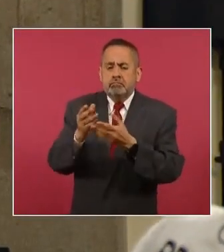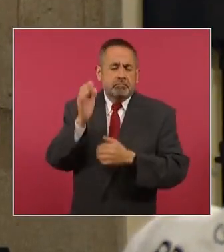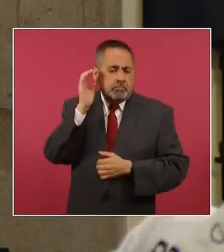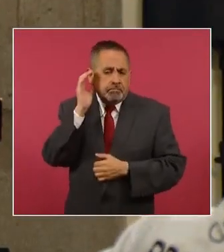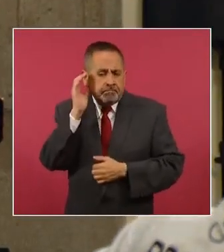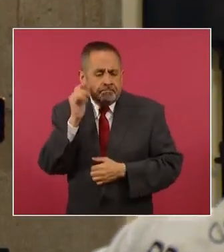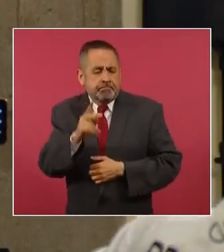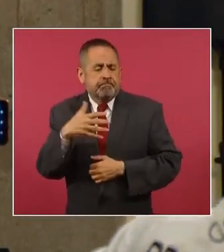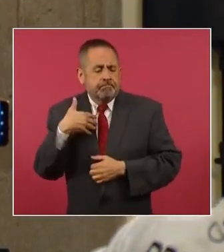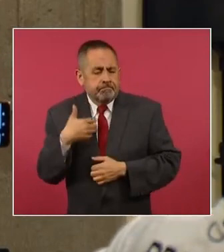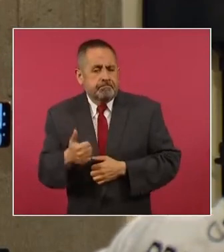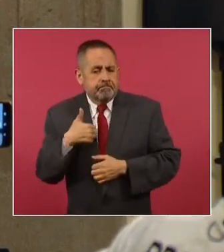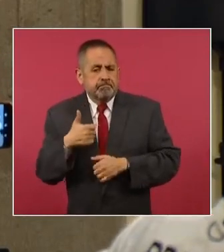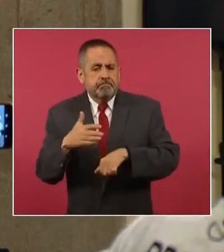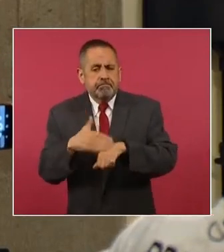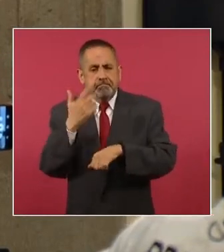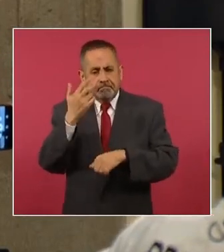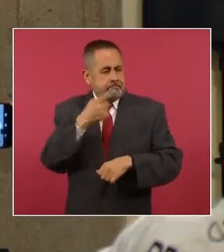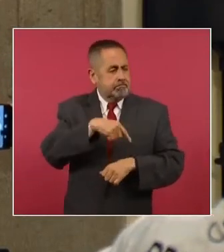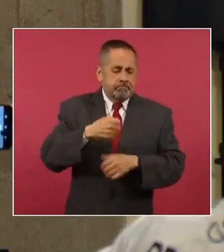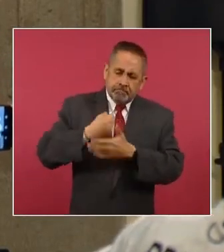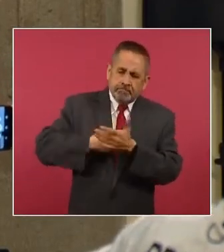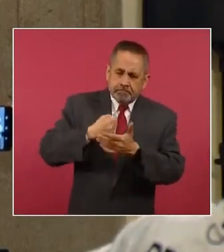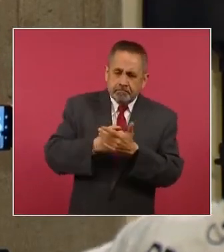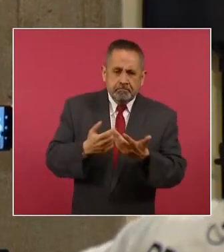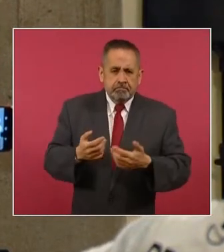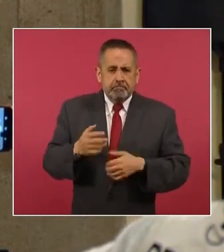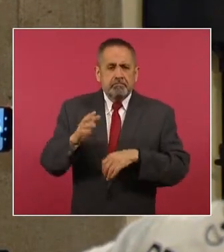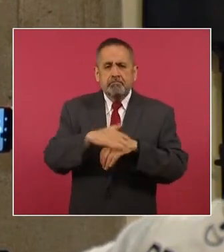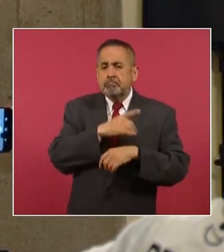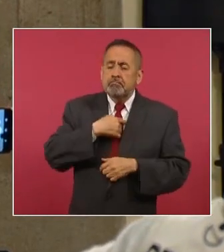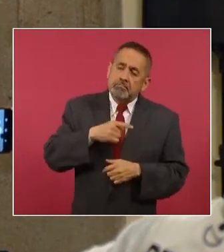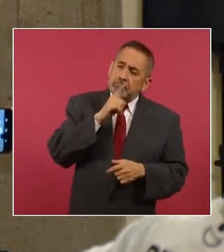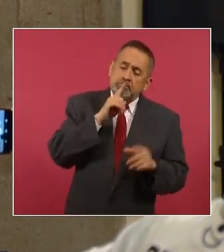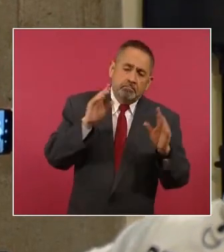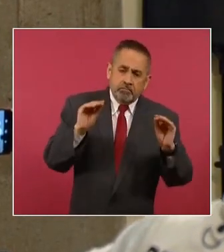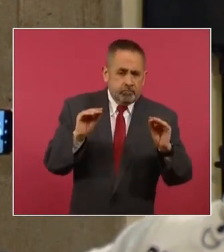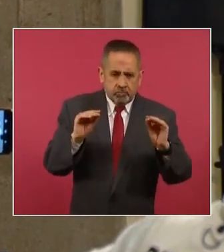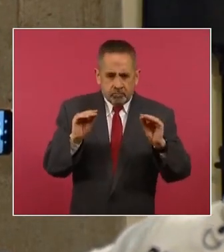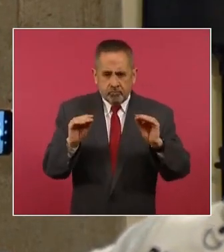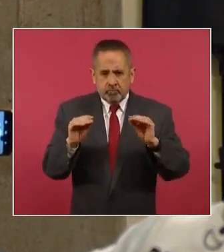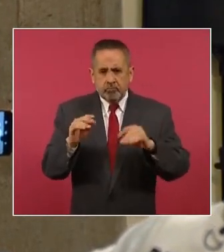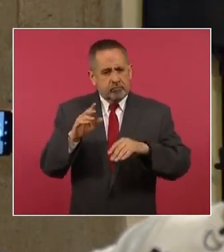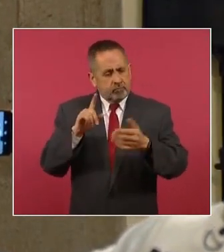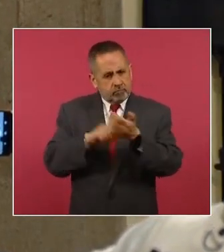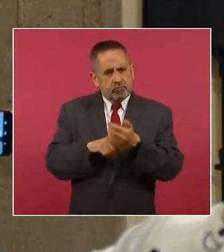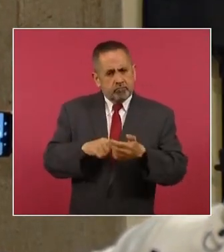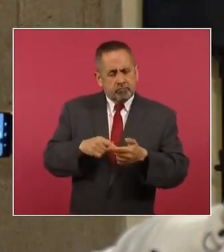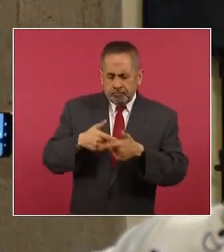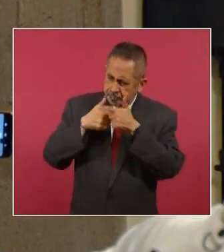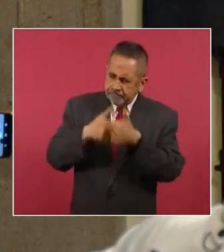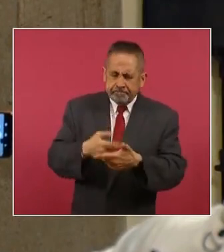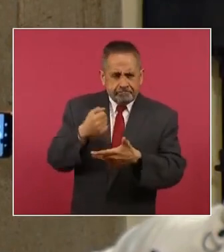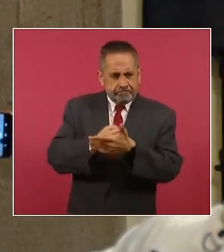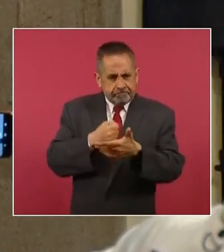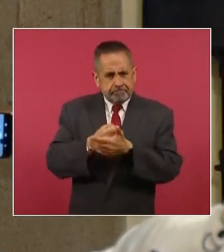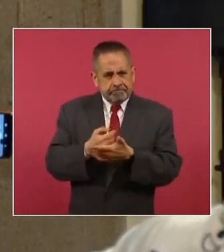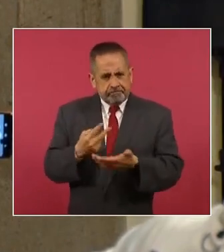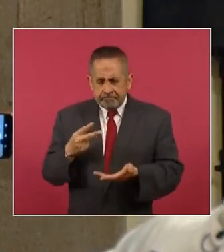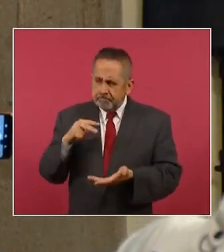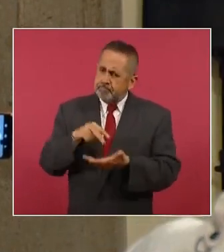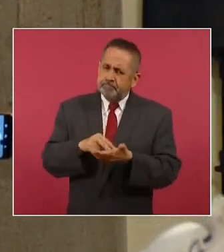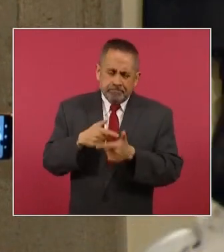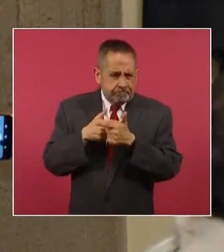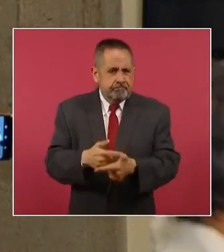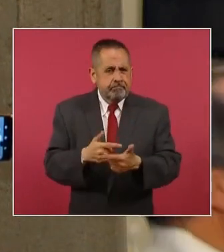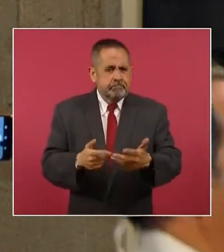para que comprenda por qué seguimos en lucha, ¿no? ¿Por qué no nos quedamos callados cuando estaban los conservadores? ¿Por qué seguimos en pie?